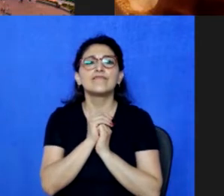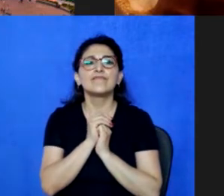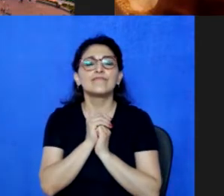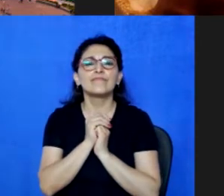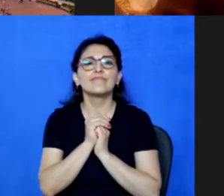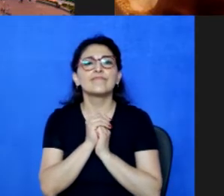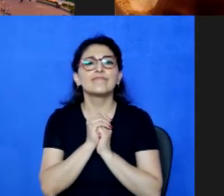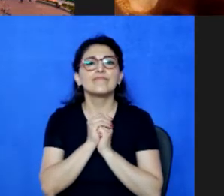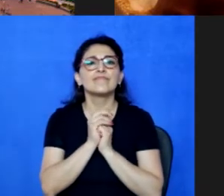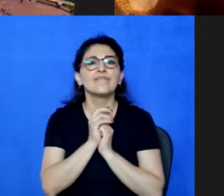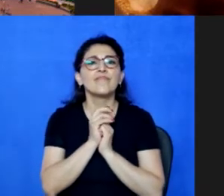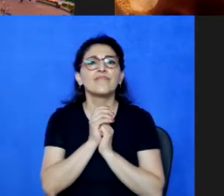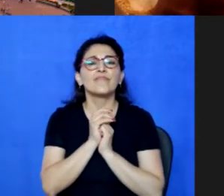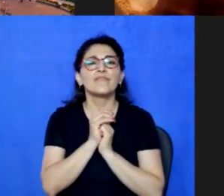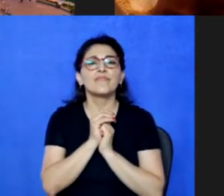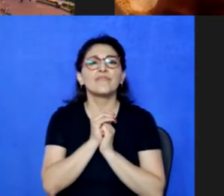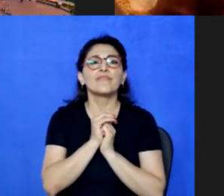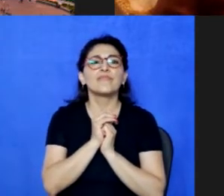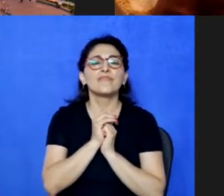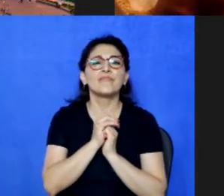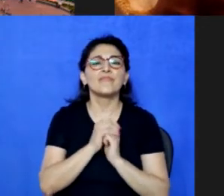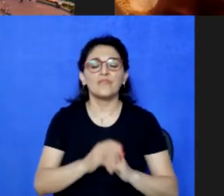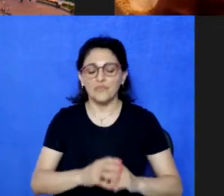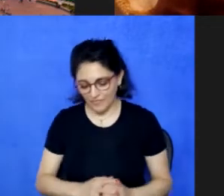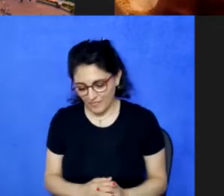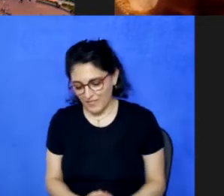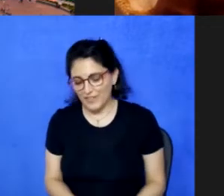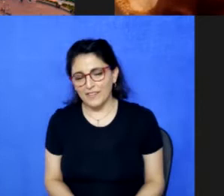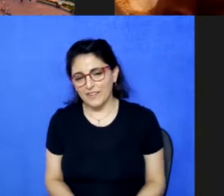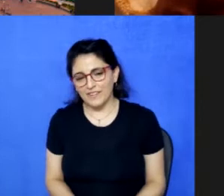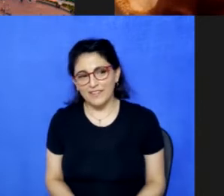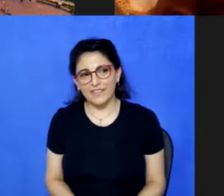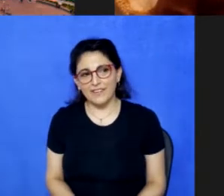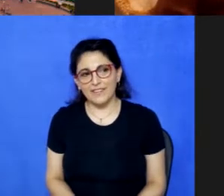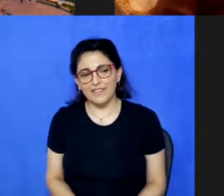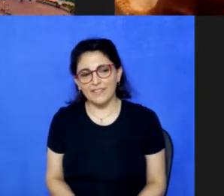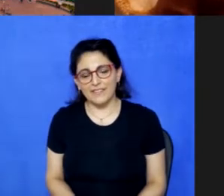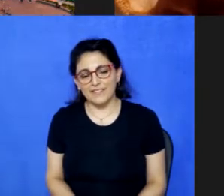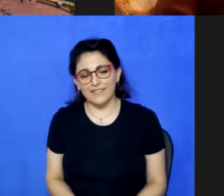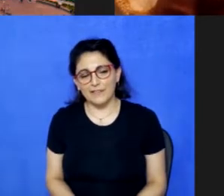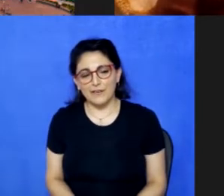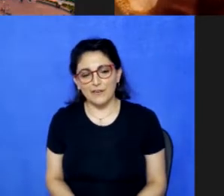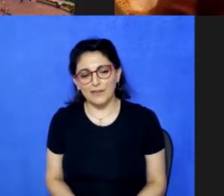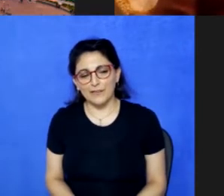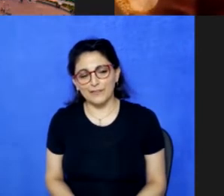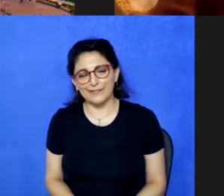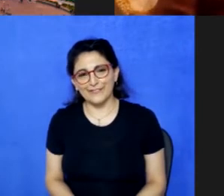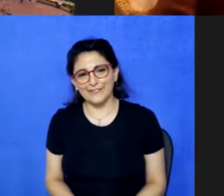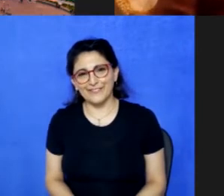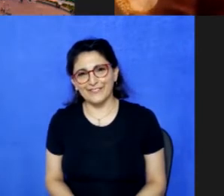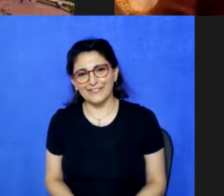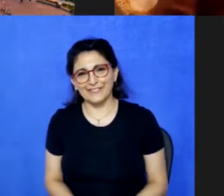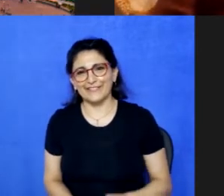a disfrutar y está con una buena postura y entonces es agradable poder servirlo. También debe haber clientes que deben ser molestos, que se quejan